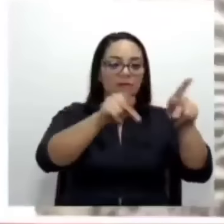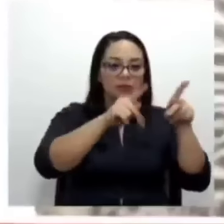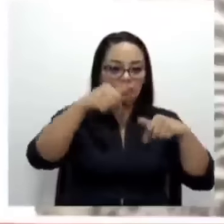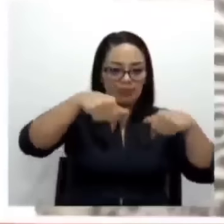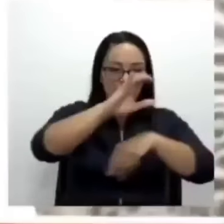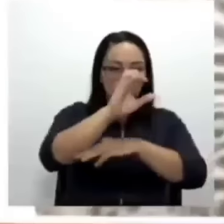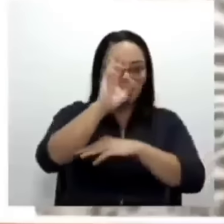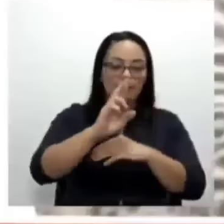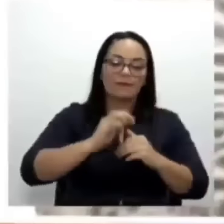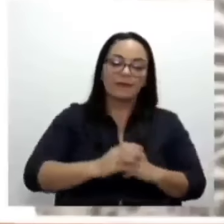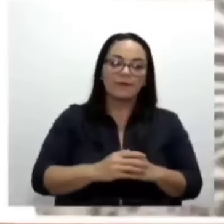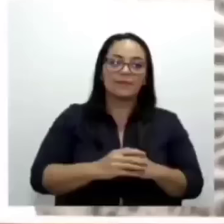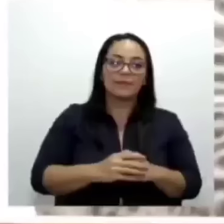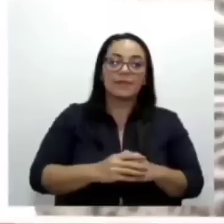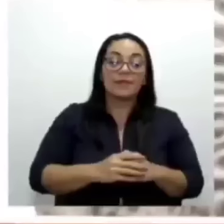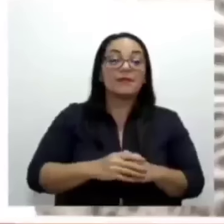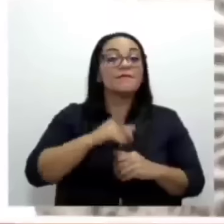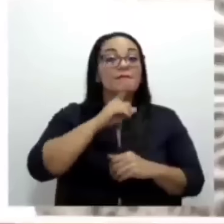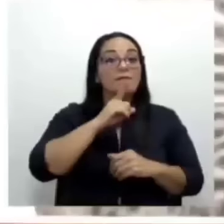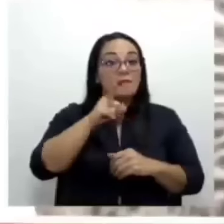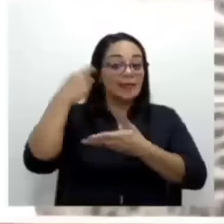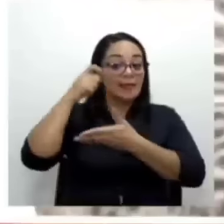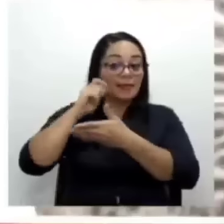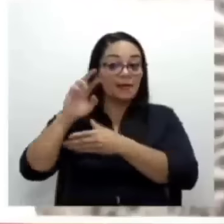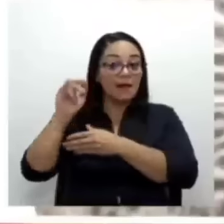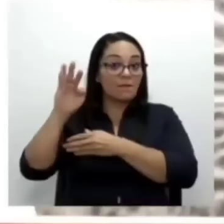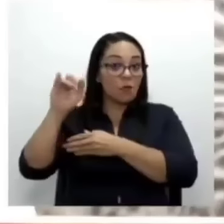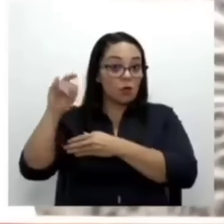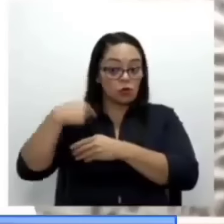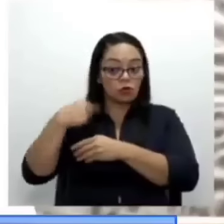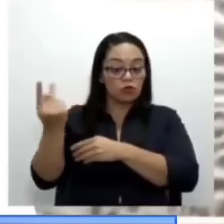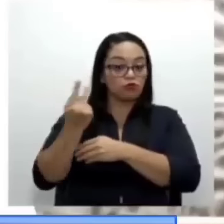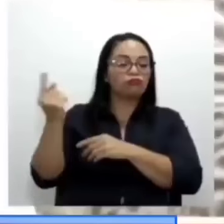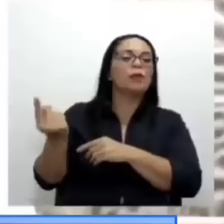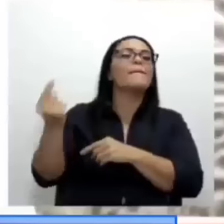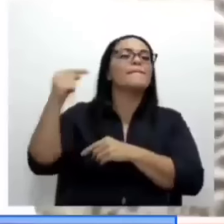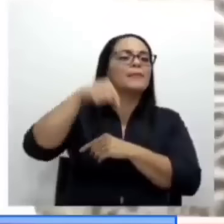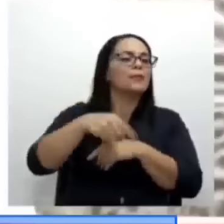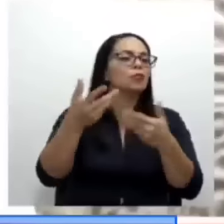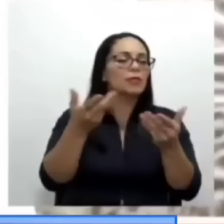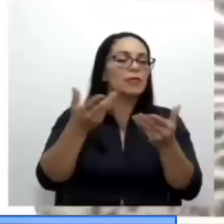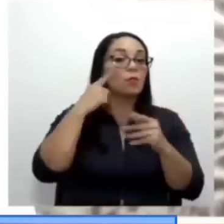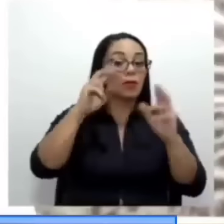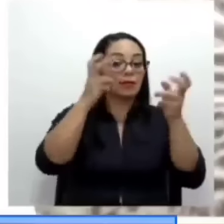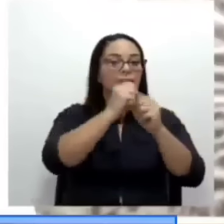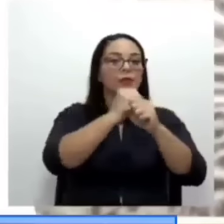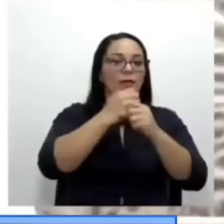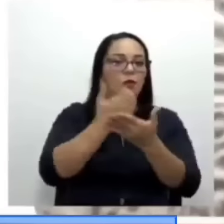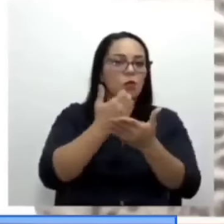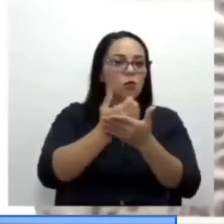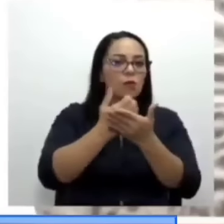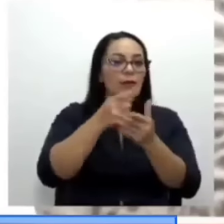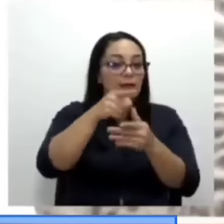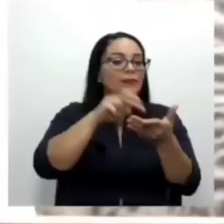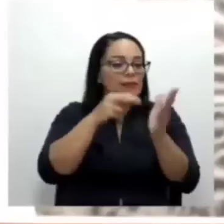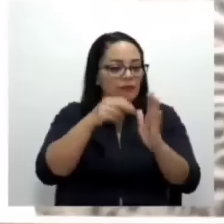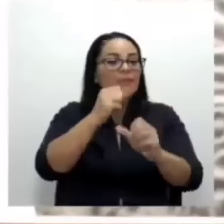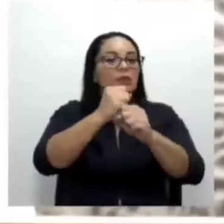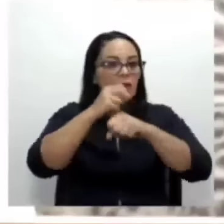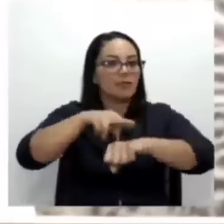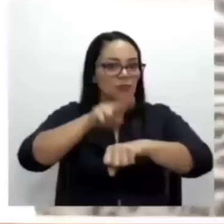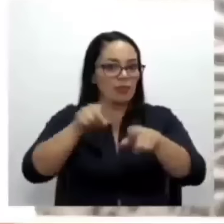Rica. La secretaria Raimundo y yo vinimos hoy aquí porque la seguridad económica es seguridad nacional